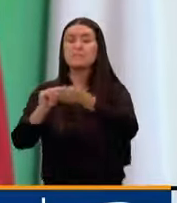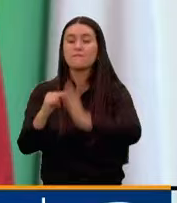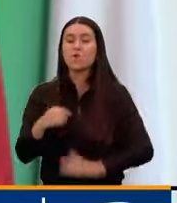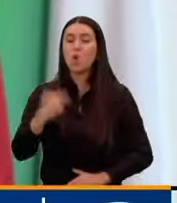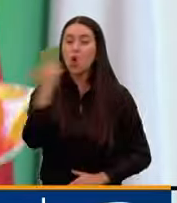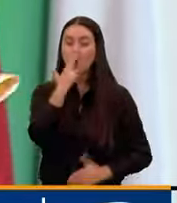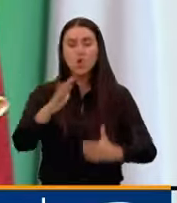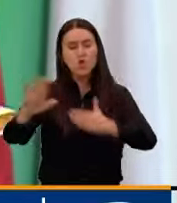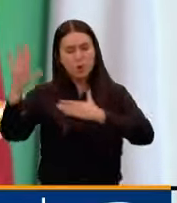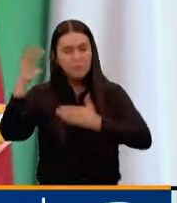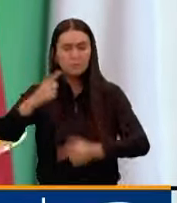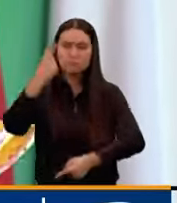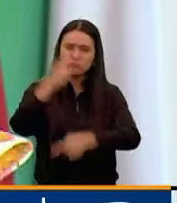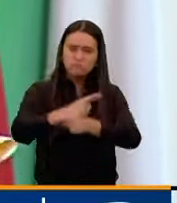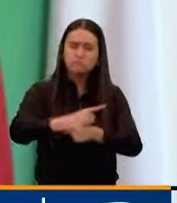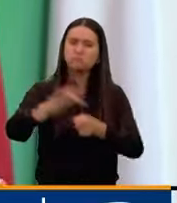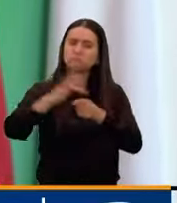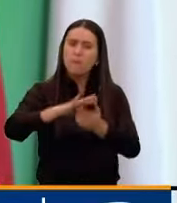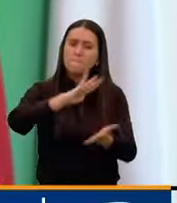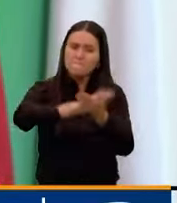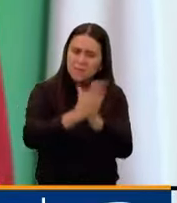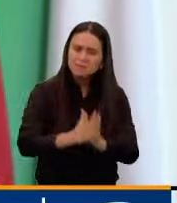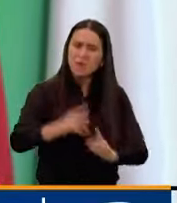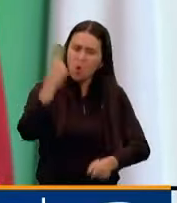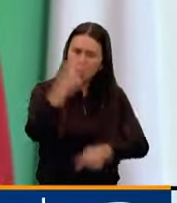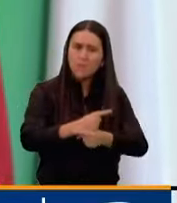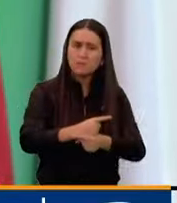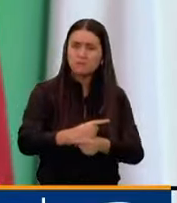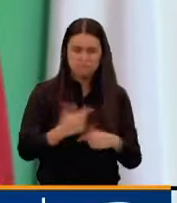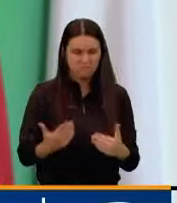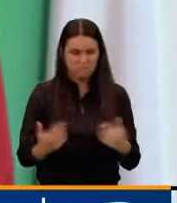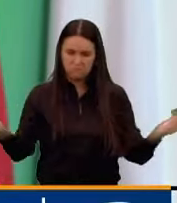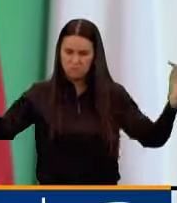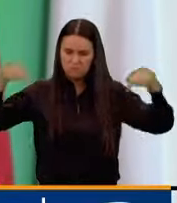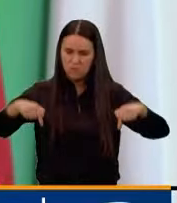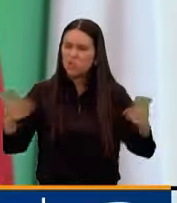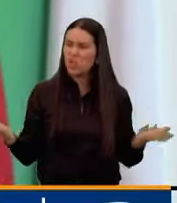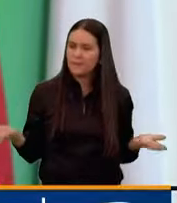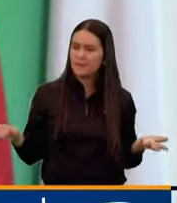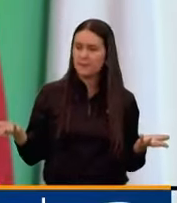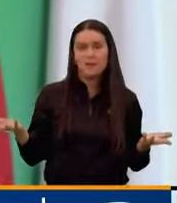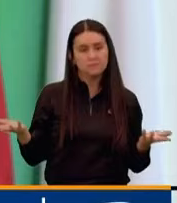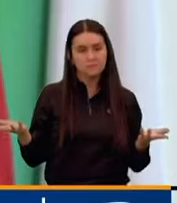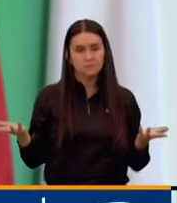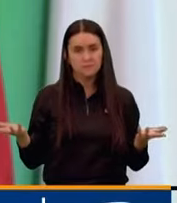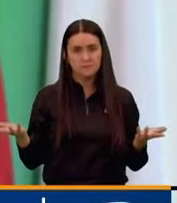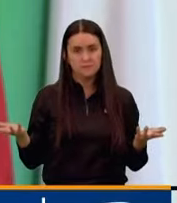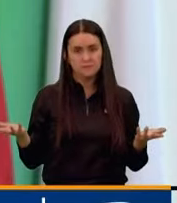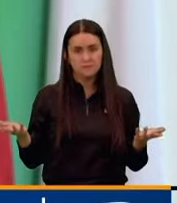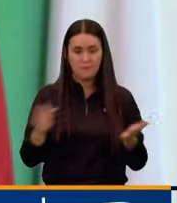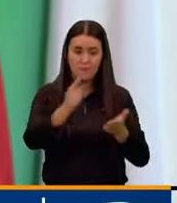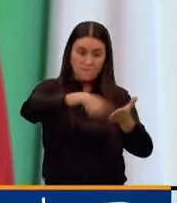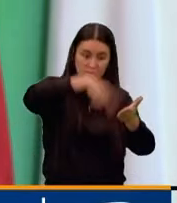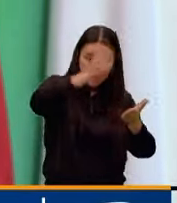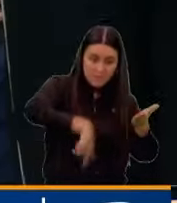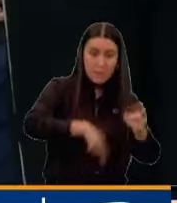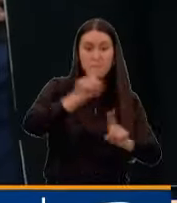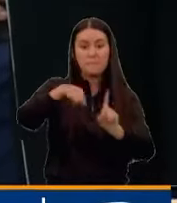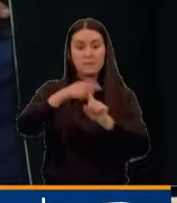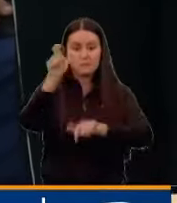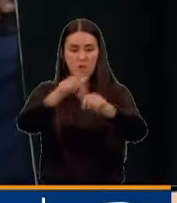del acuerdo, con el cumplimiento del mismo, estuvieran aquí para las víctimas y para los firmantes del